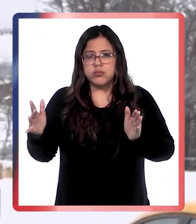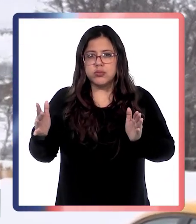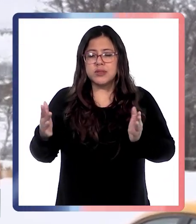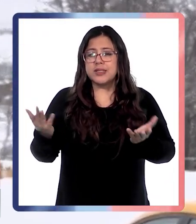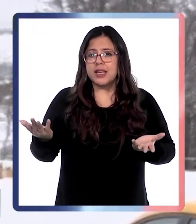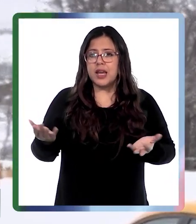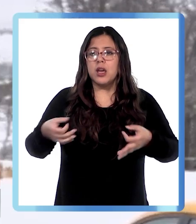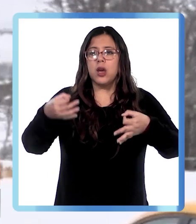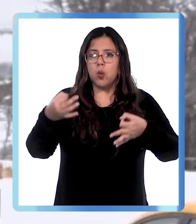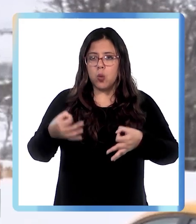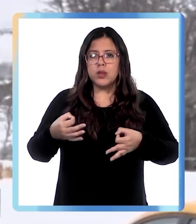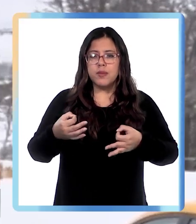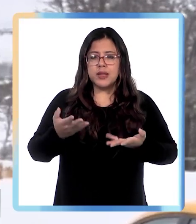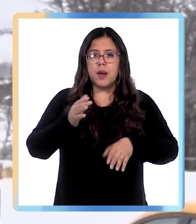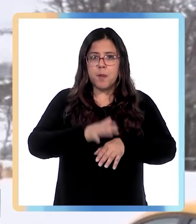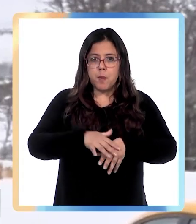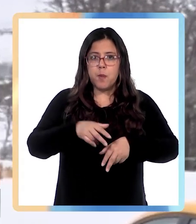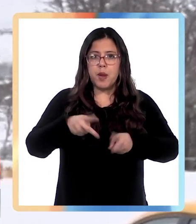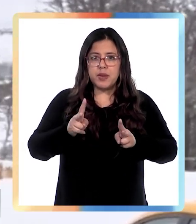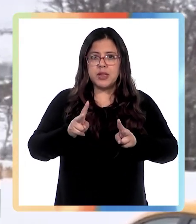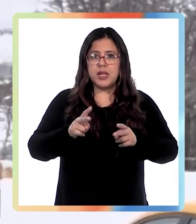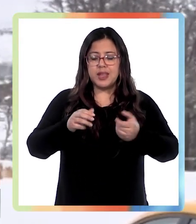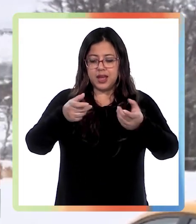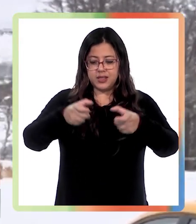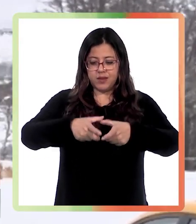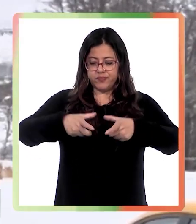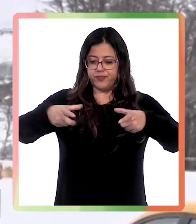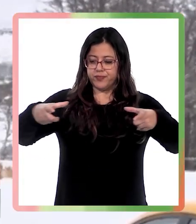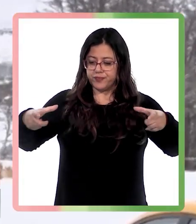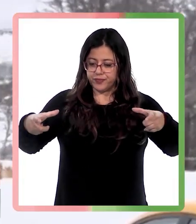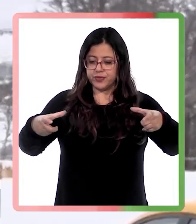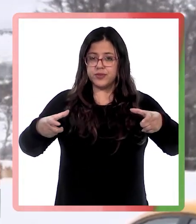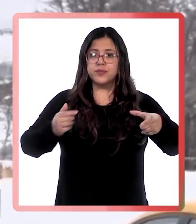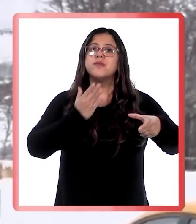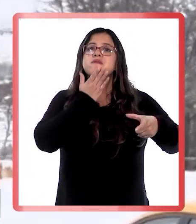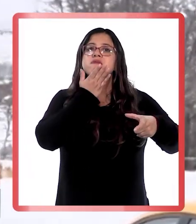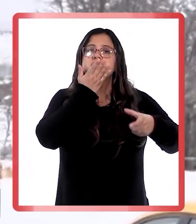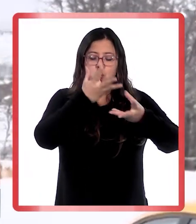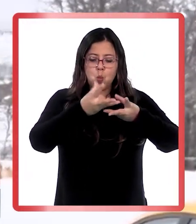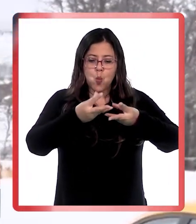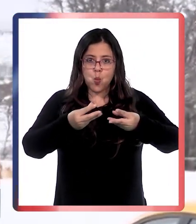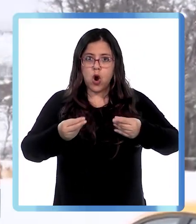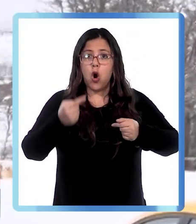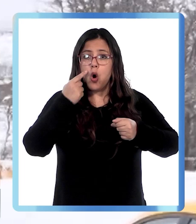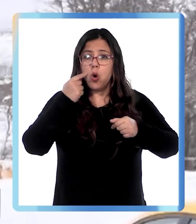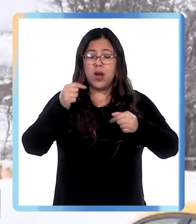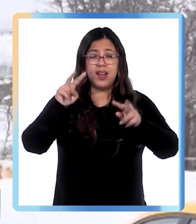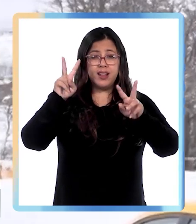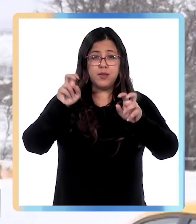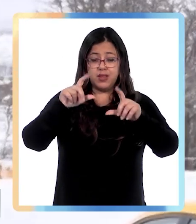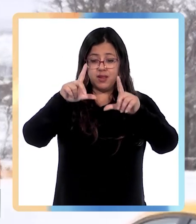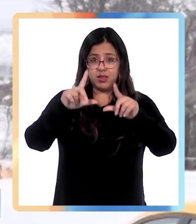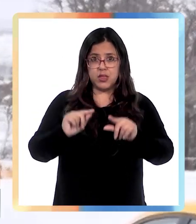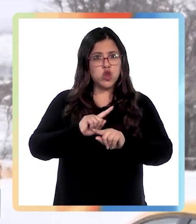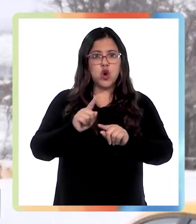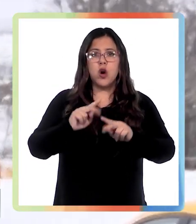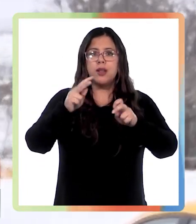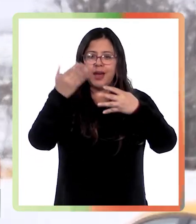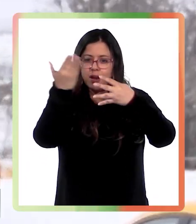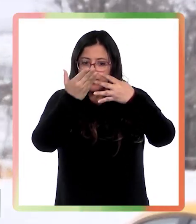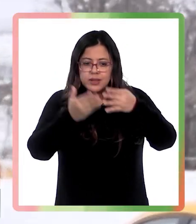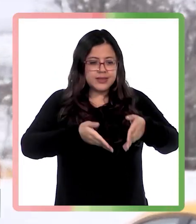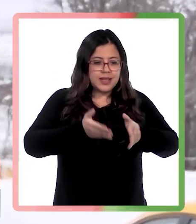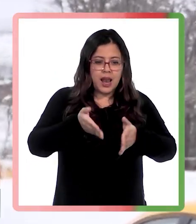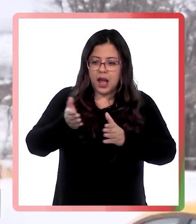de manera de permitir la recuperación de nuestros estanques el problema no es de producción el problema es en la